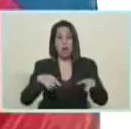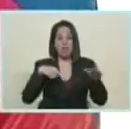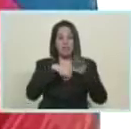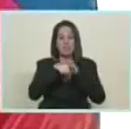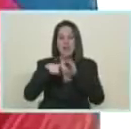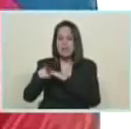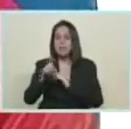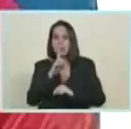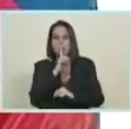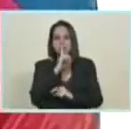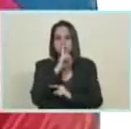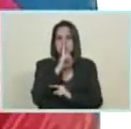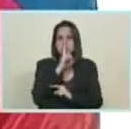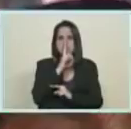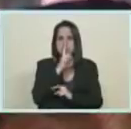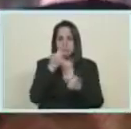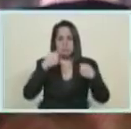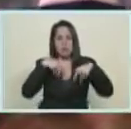adentro.